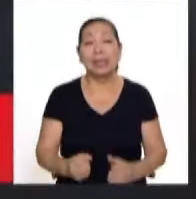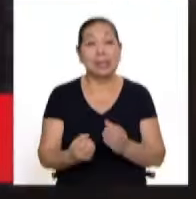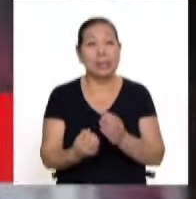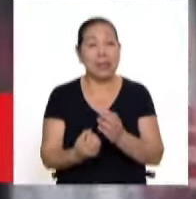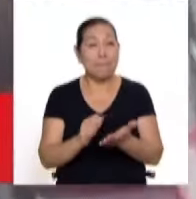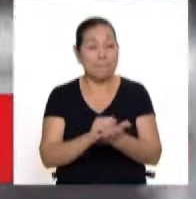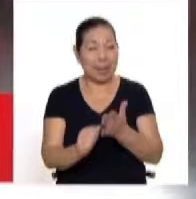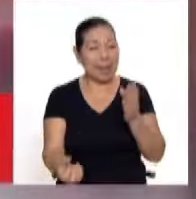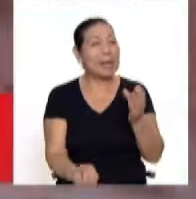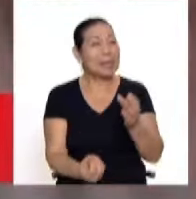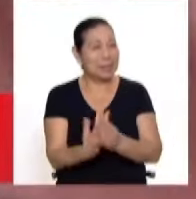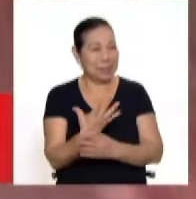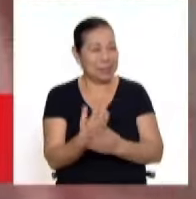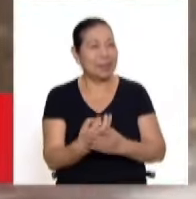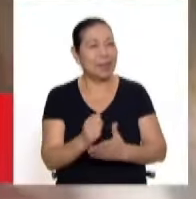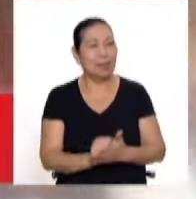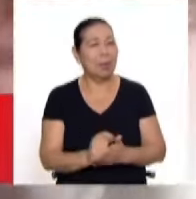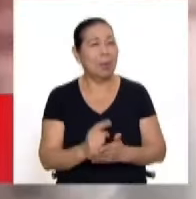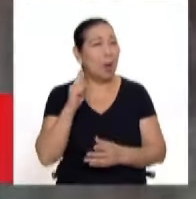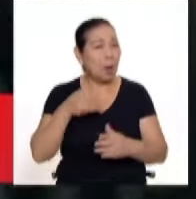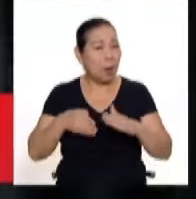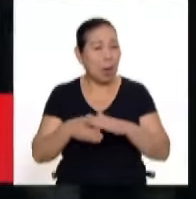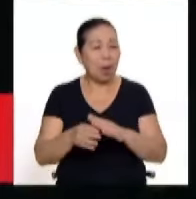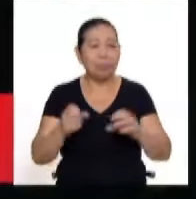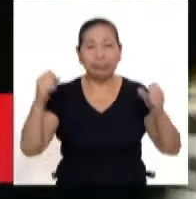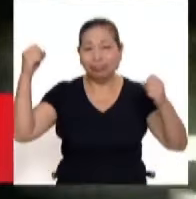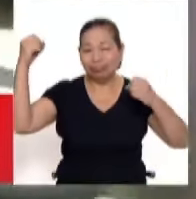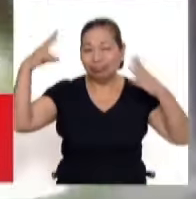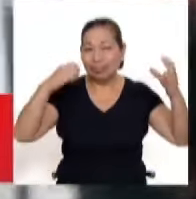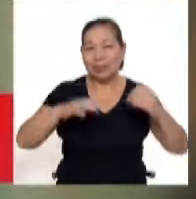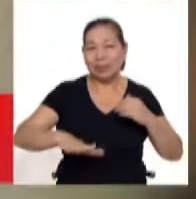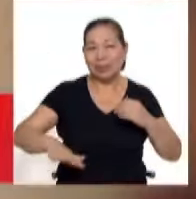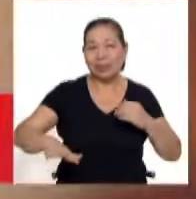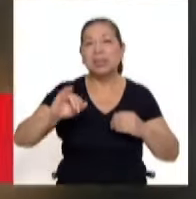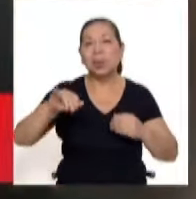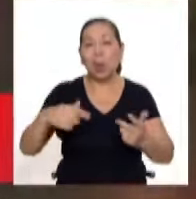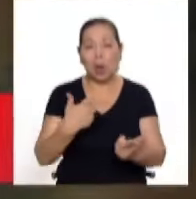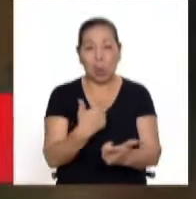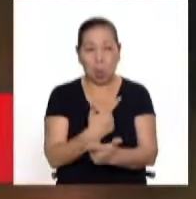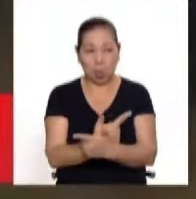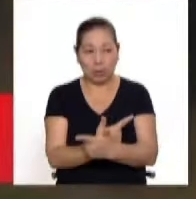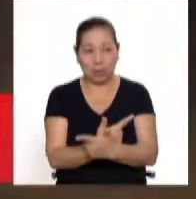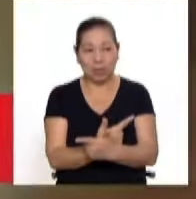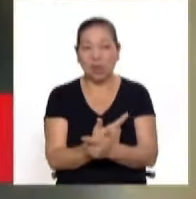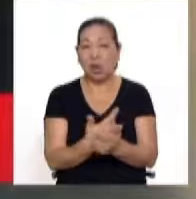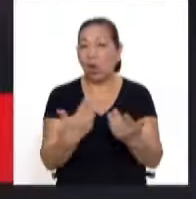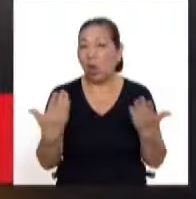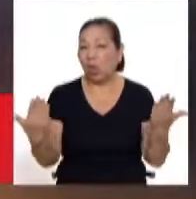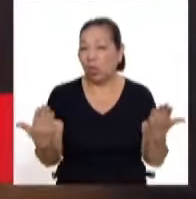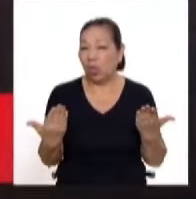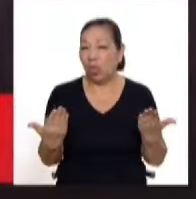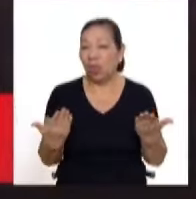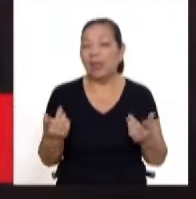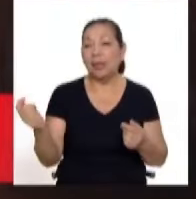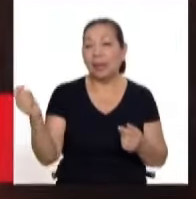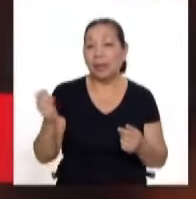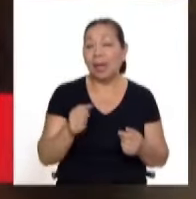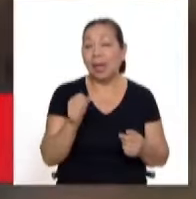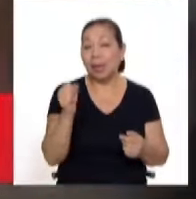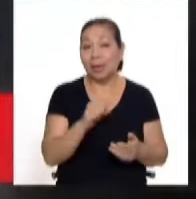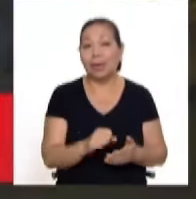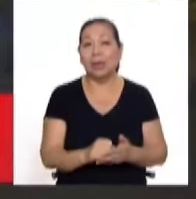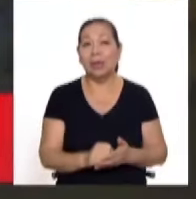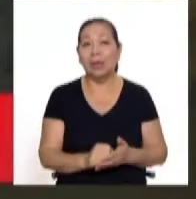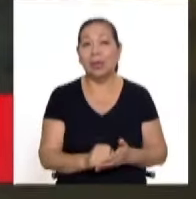del 2023, una granada estalló en la discoteca Sander en San Juan del Lurigancho, donde se esperaba la actuación del